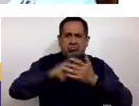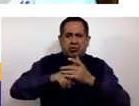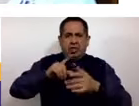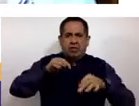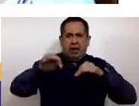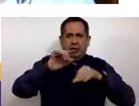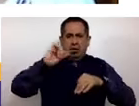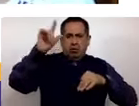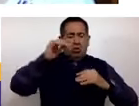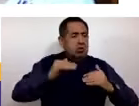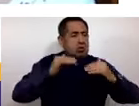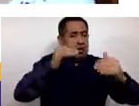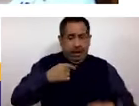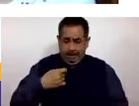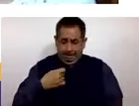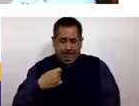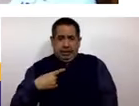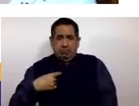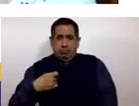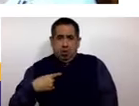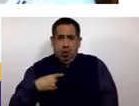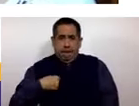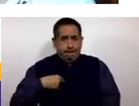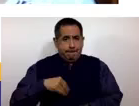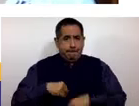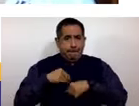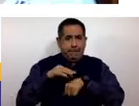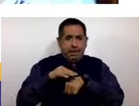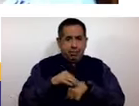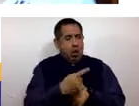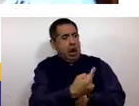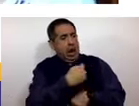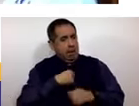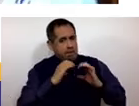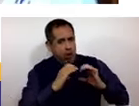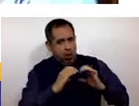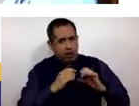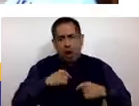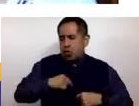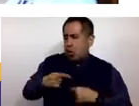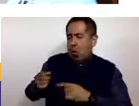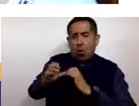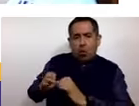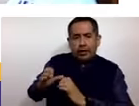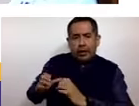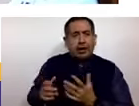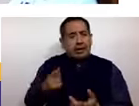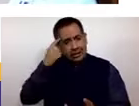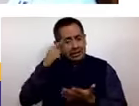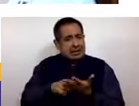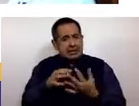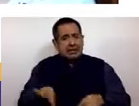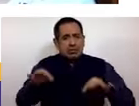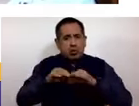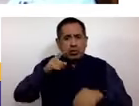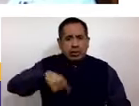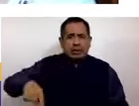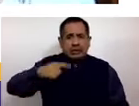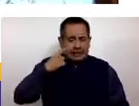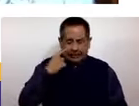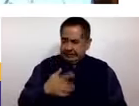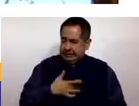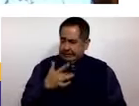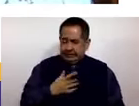por ejemplo, somos personas vivas, estamos siendo cuidadas y cuidados. Entonces, eso me parece importantísimo, esa vitalidad,